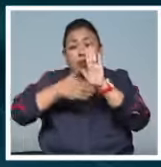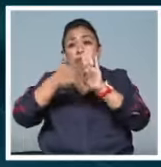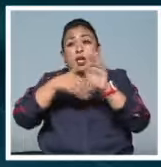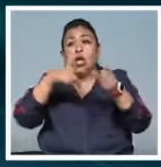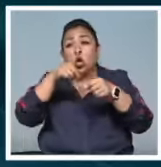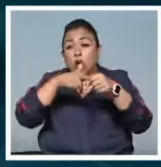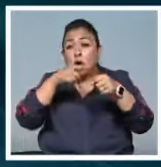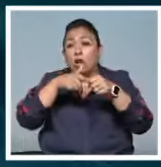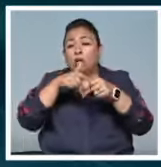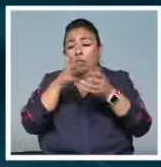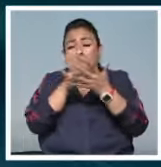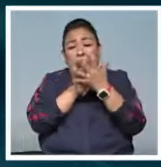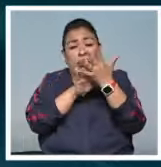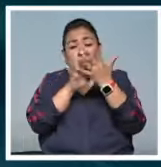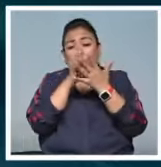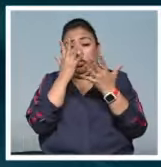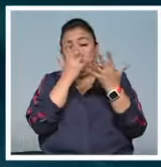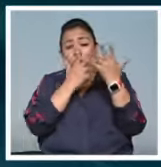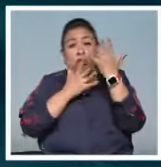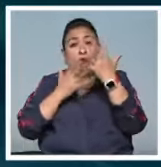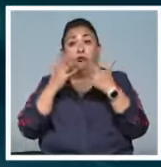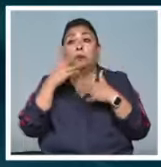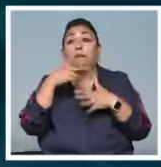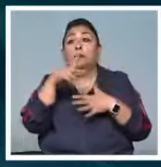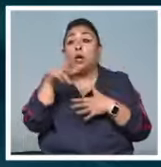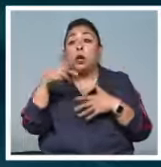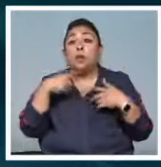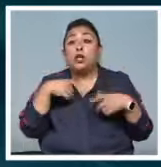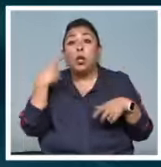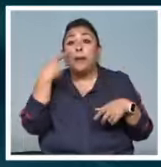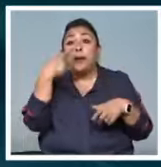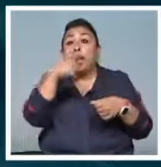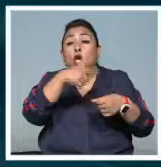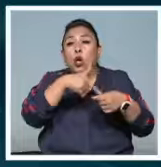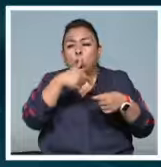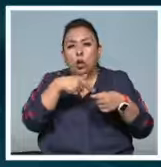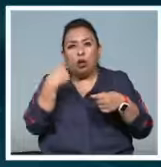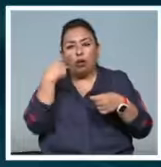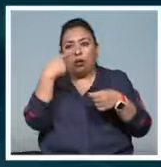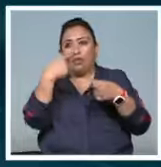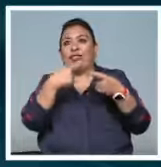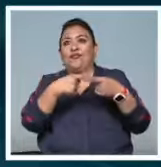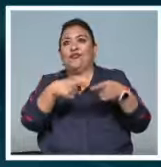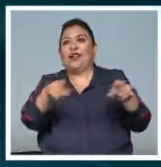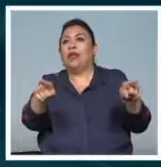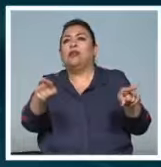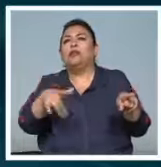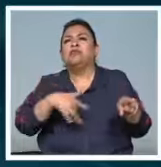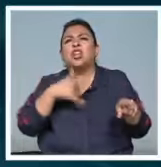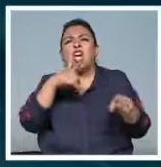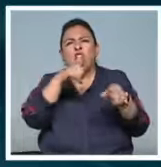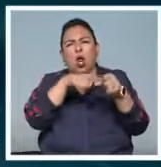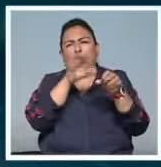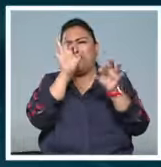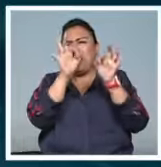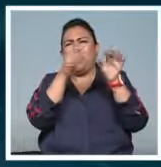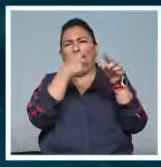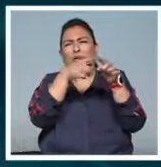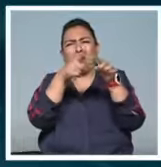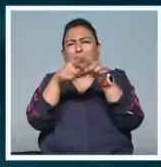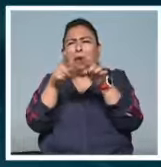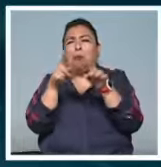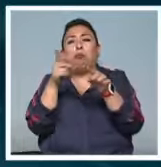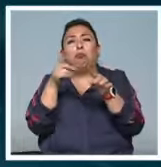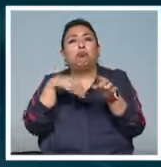las obras causan confusión visual. Sin embargo, los daltónicos tienen una lectura distinta al no percibir todas las gamas de